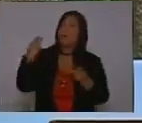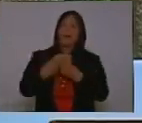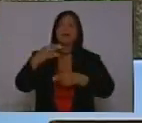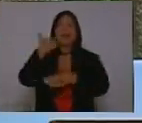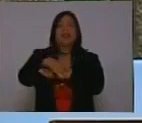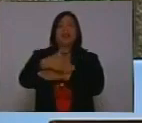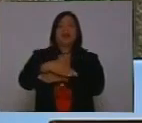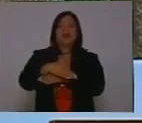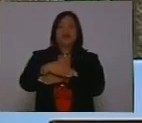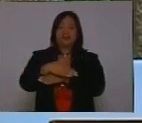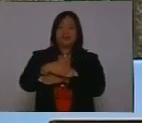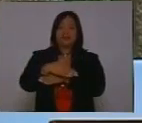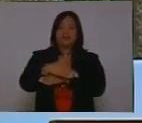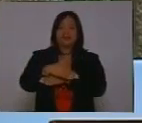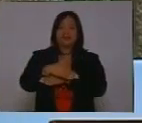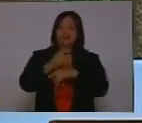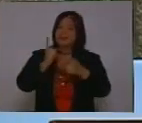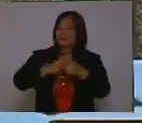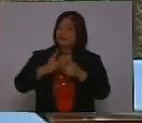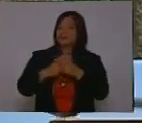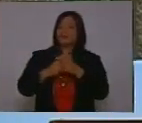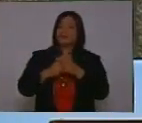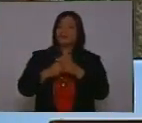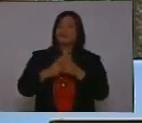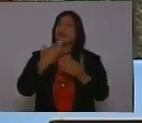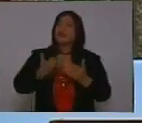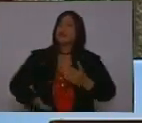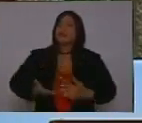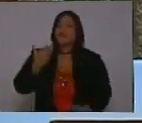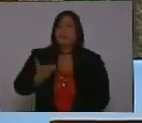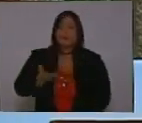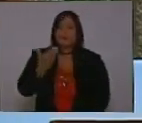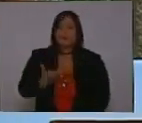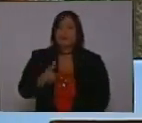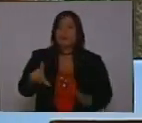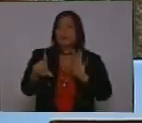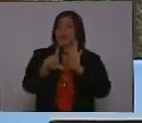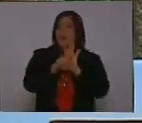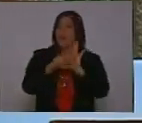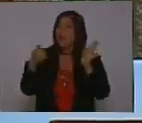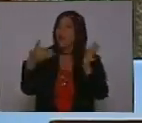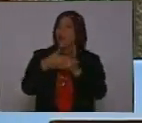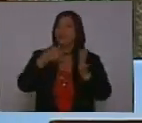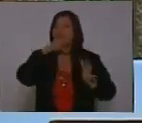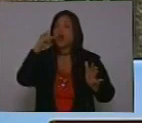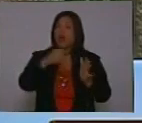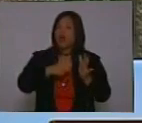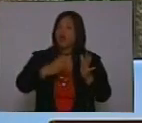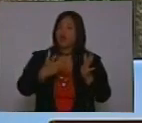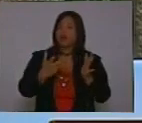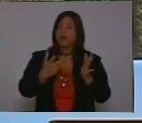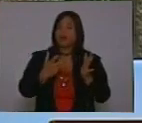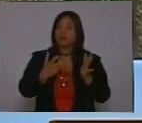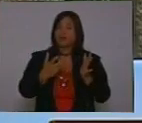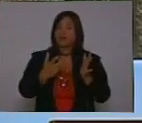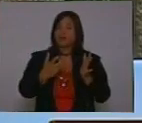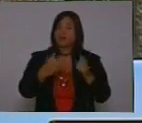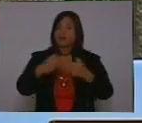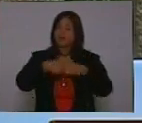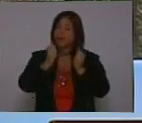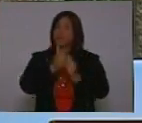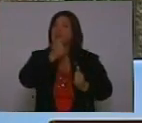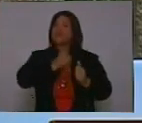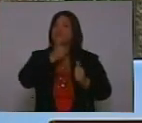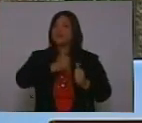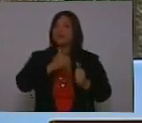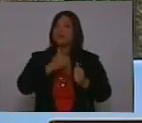calle. De allí la pertinencia de la ley contra el odio, la intolerancia